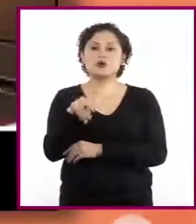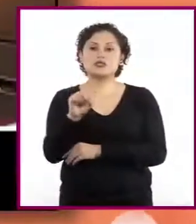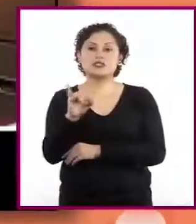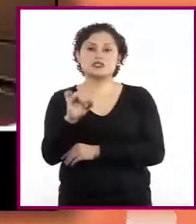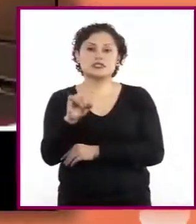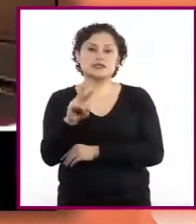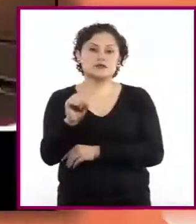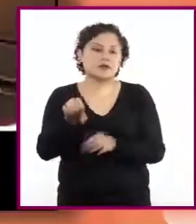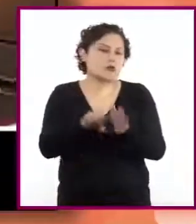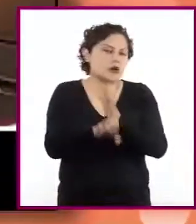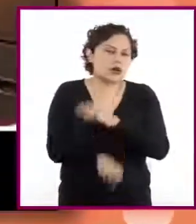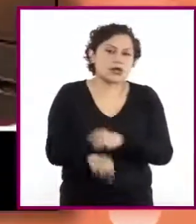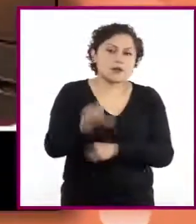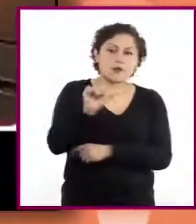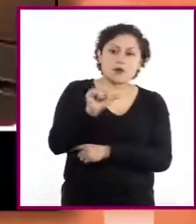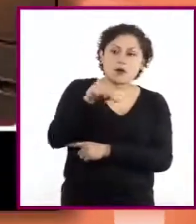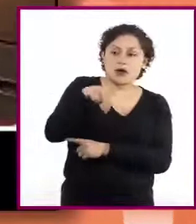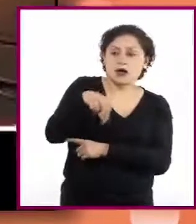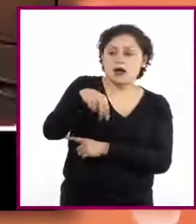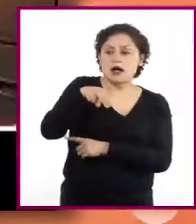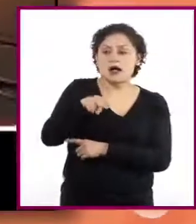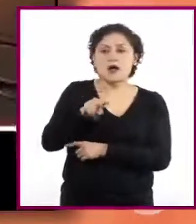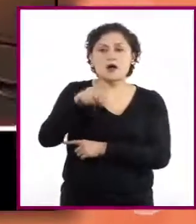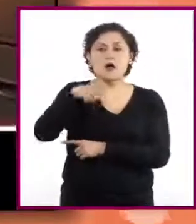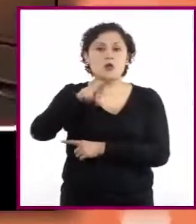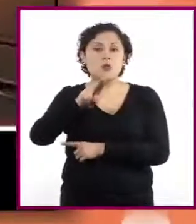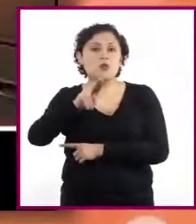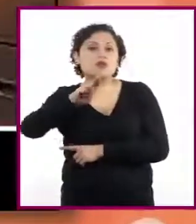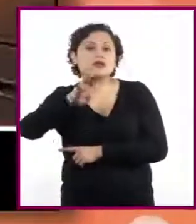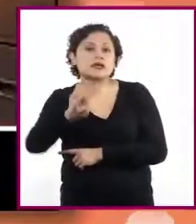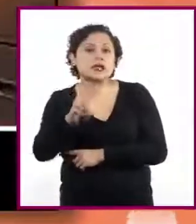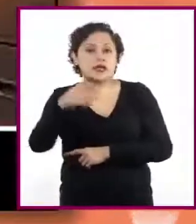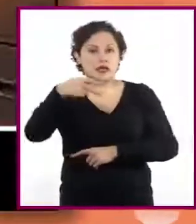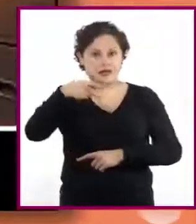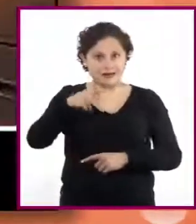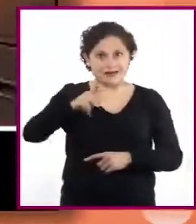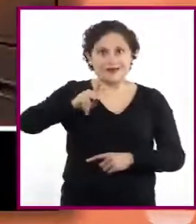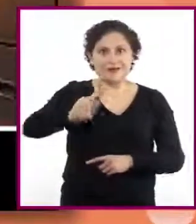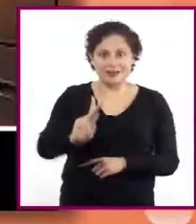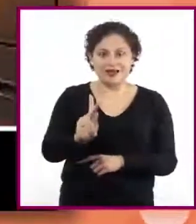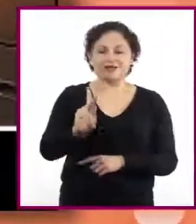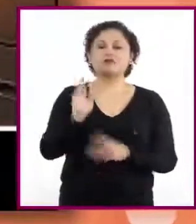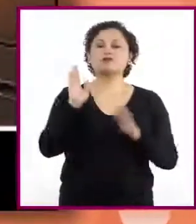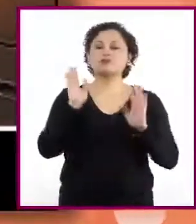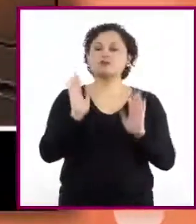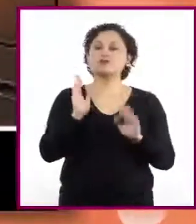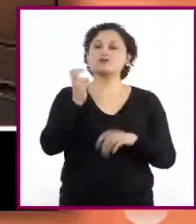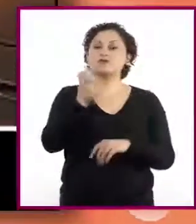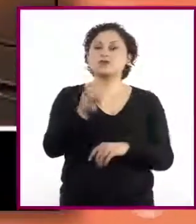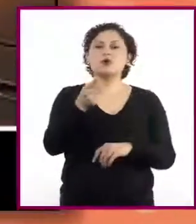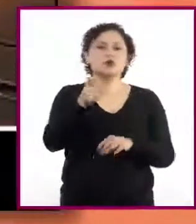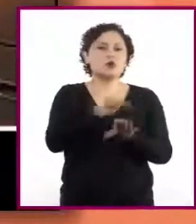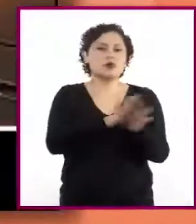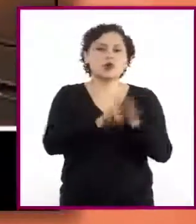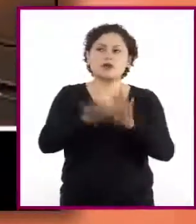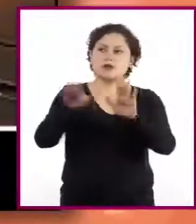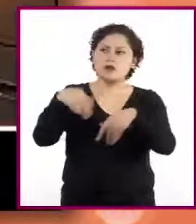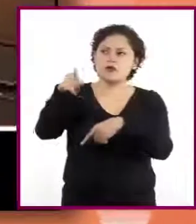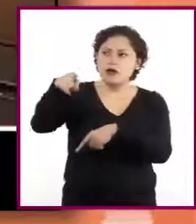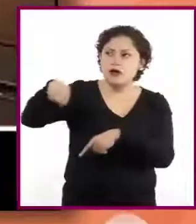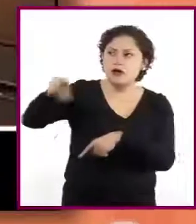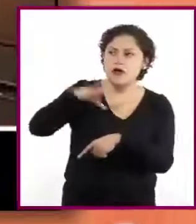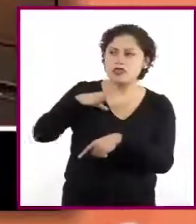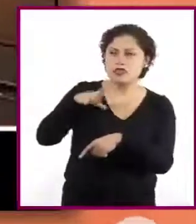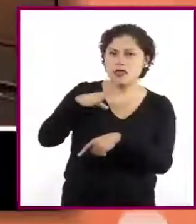ejemplo, que nos dice que, bueno, tienes razón en tal parte, pero aunque tú afirmes tal cosa o aunque los hechos digan